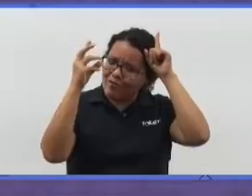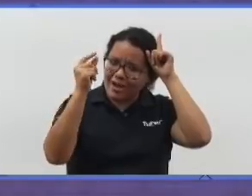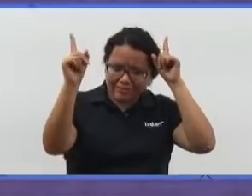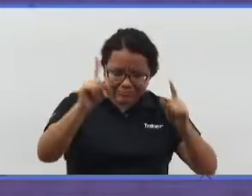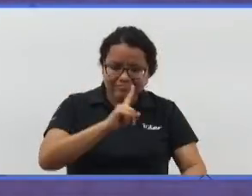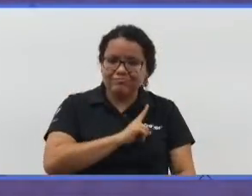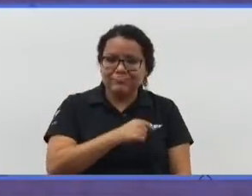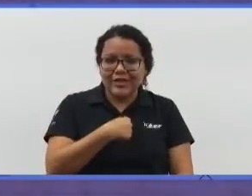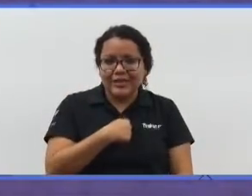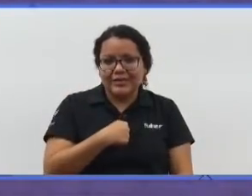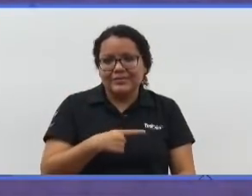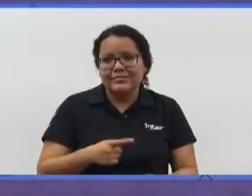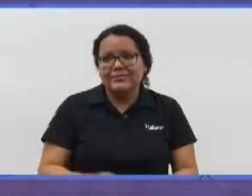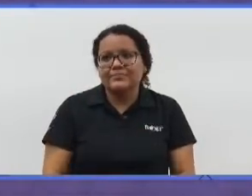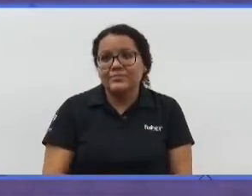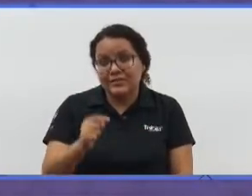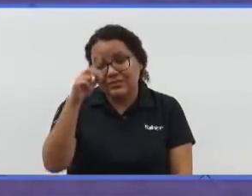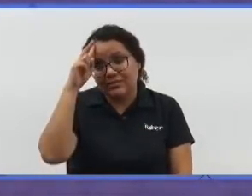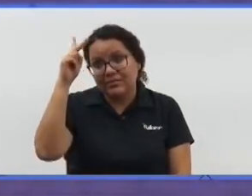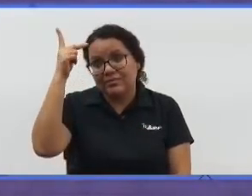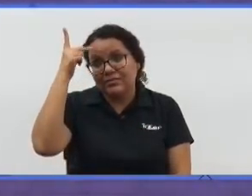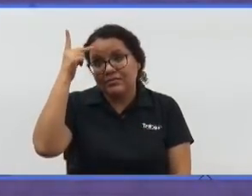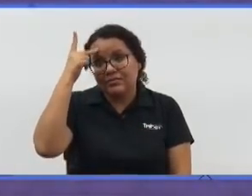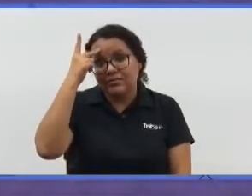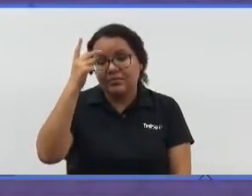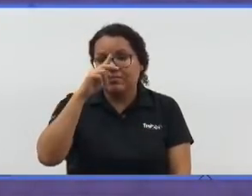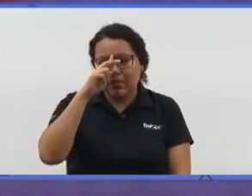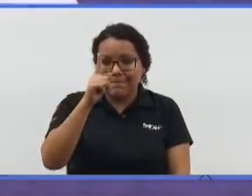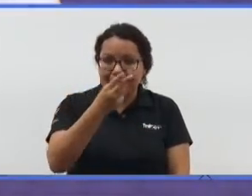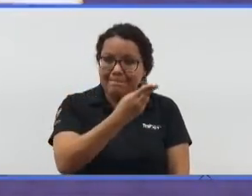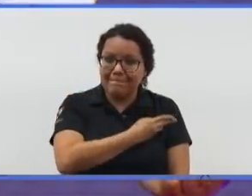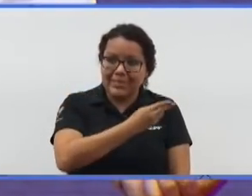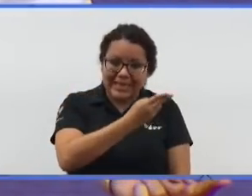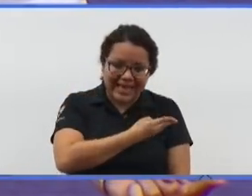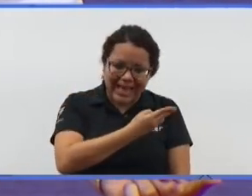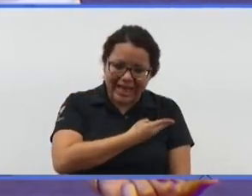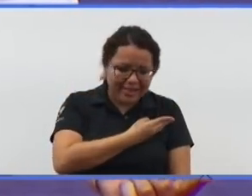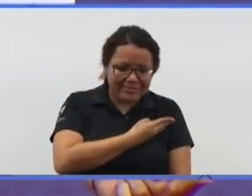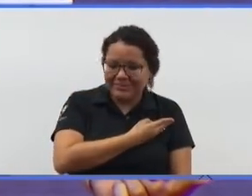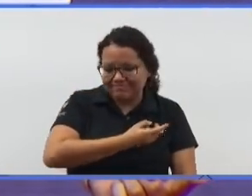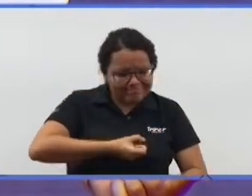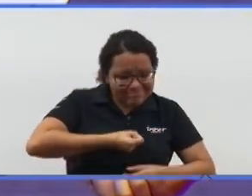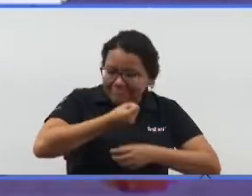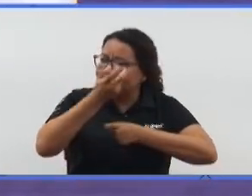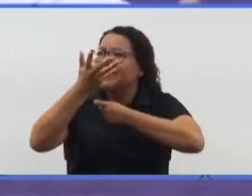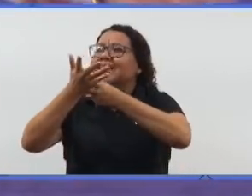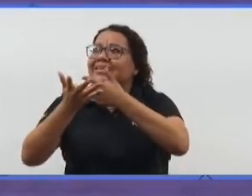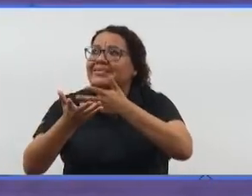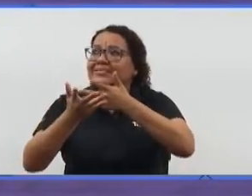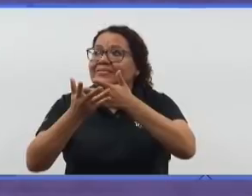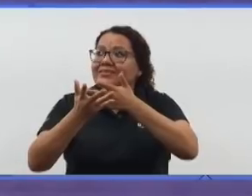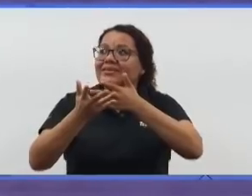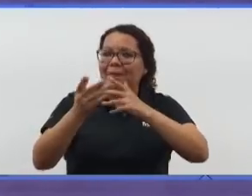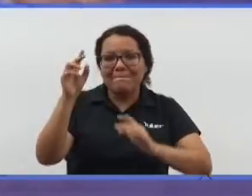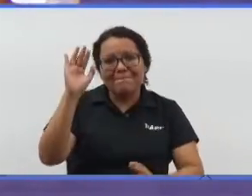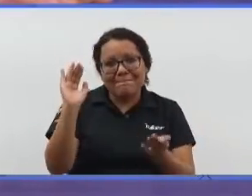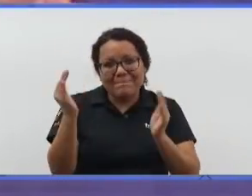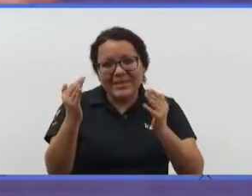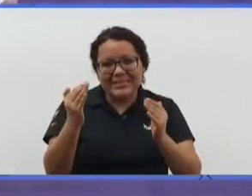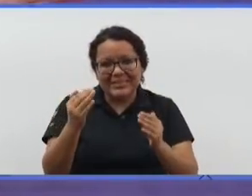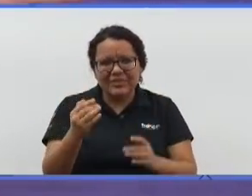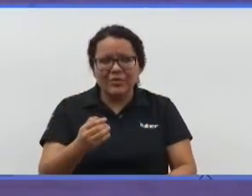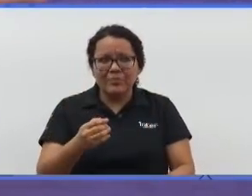entonces un pecado no confesado se convierte en un aguijón aguijón son las puntas que tenían las botas las espuelas